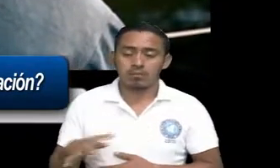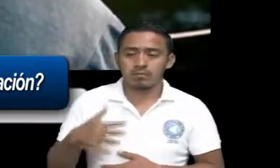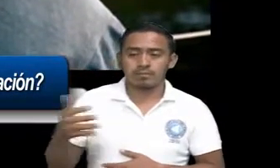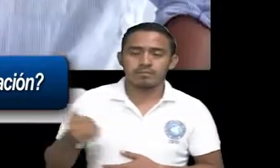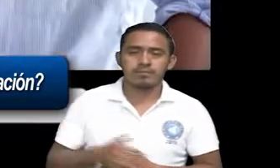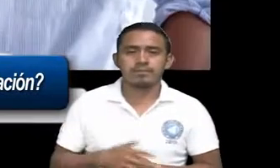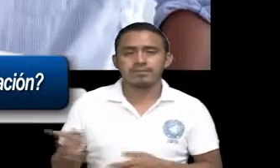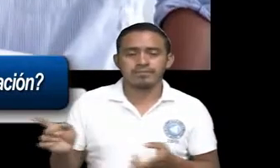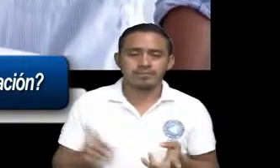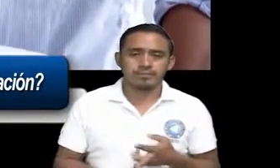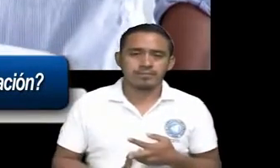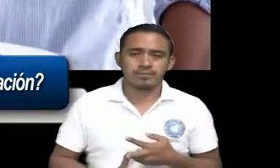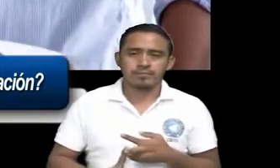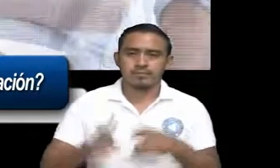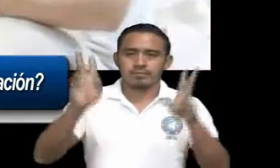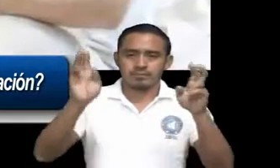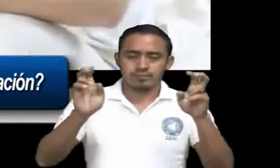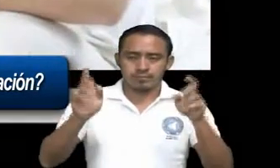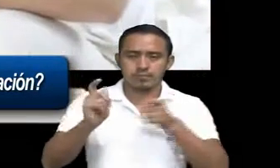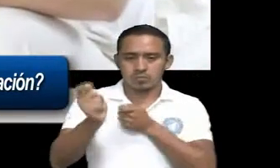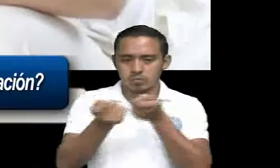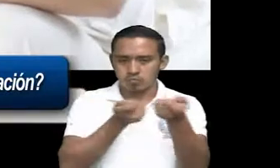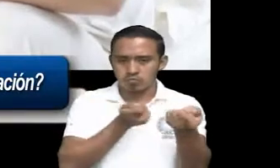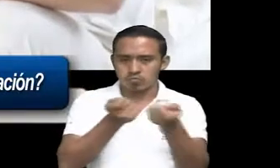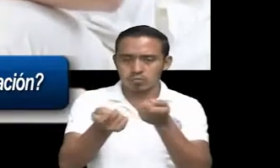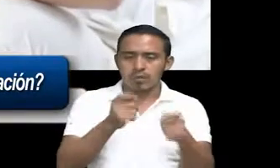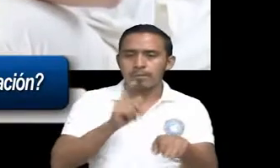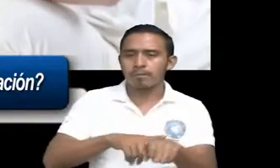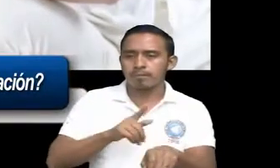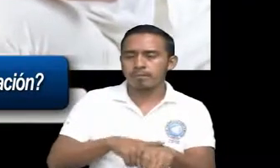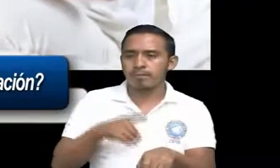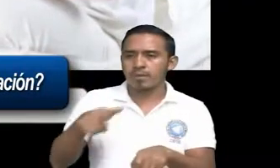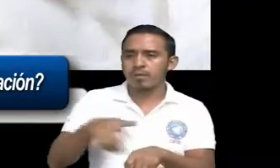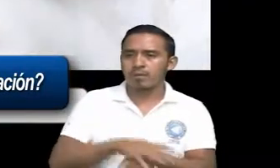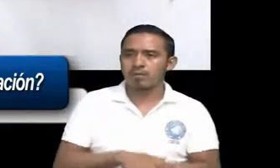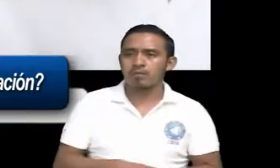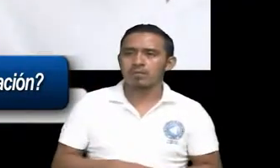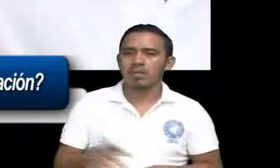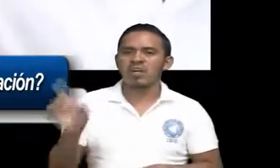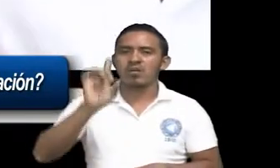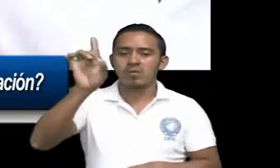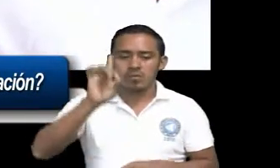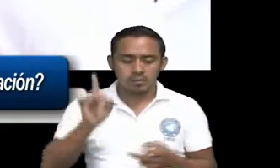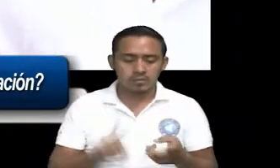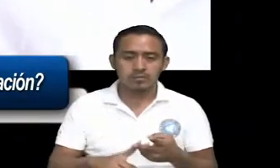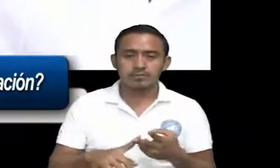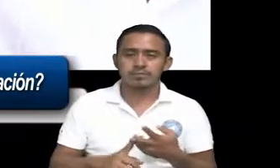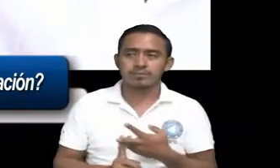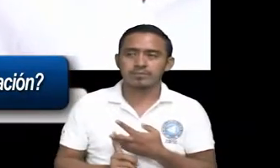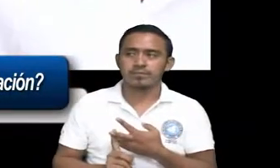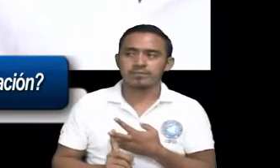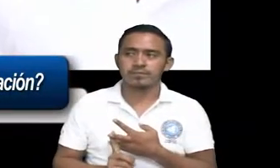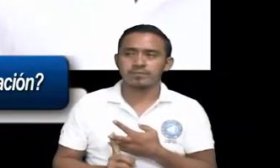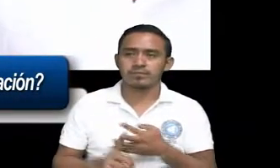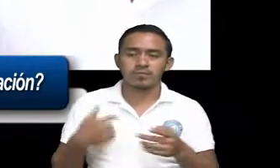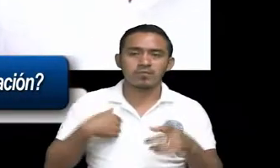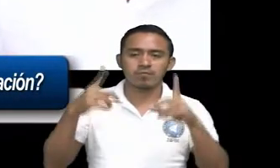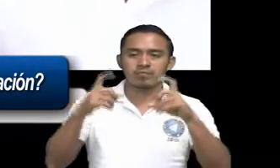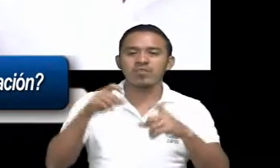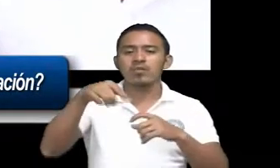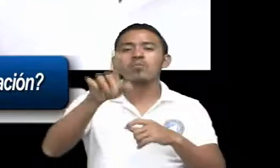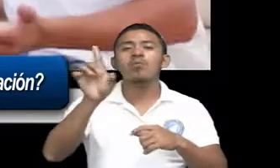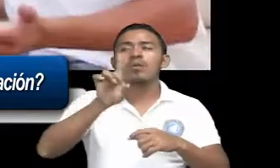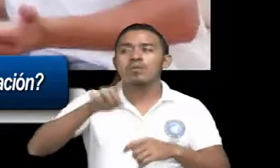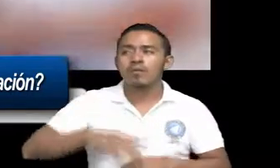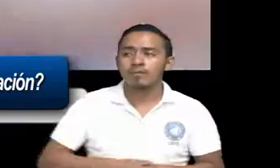Otras señales es, verdad, el tema del control. Avísame a la hora que estás, avísame dónde estás, mandame foto de dónde estás,